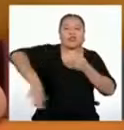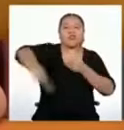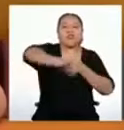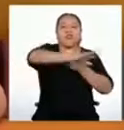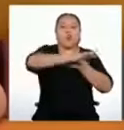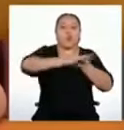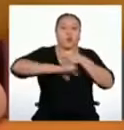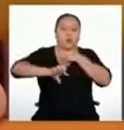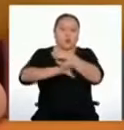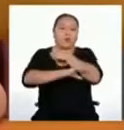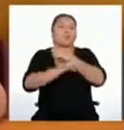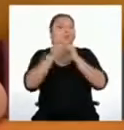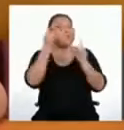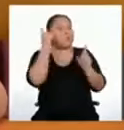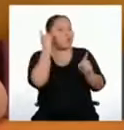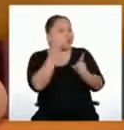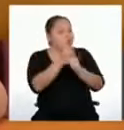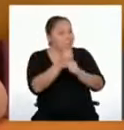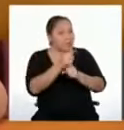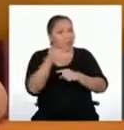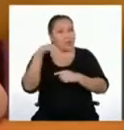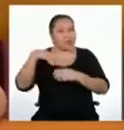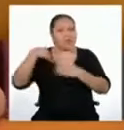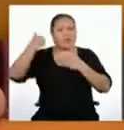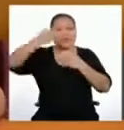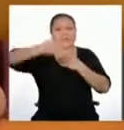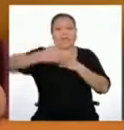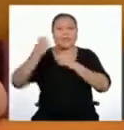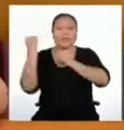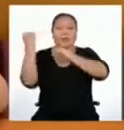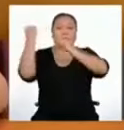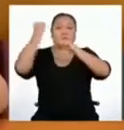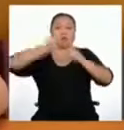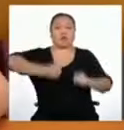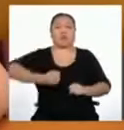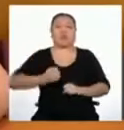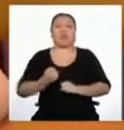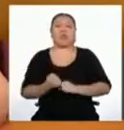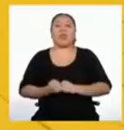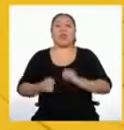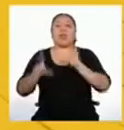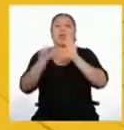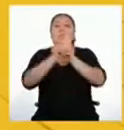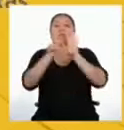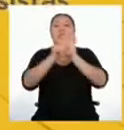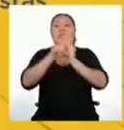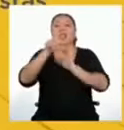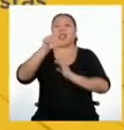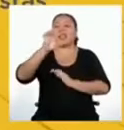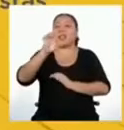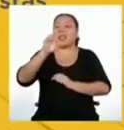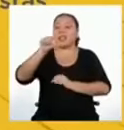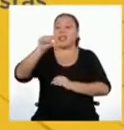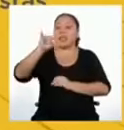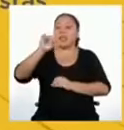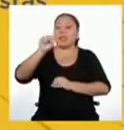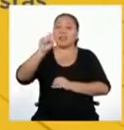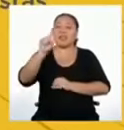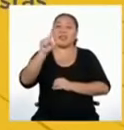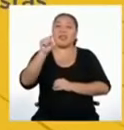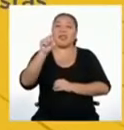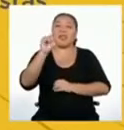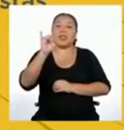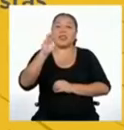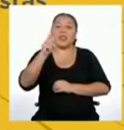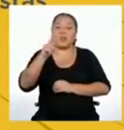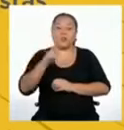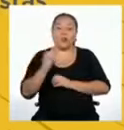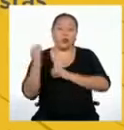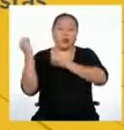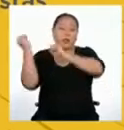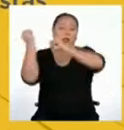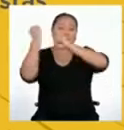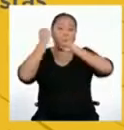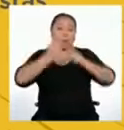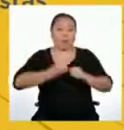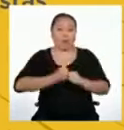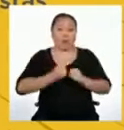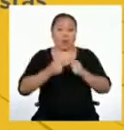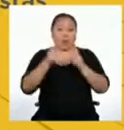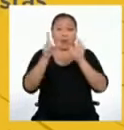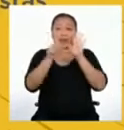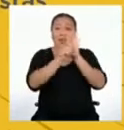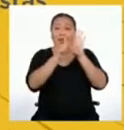Y el siguiente poder en nuestra lista es el legislativo. Actualmente, el Poder Legislativo